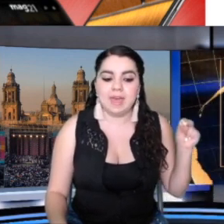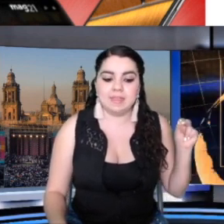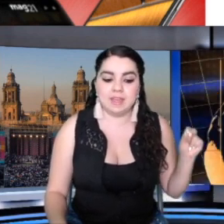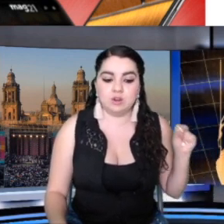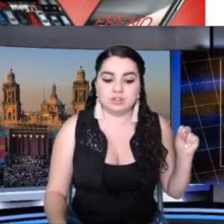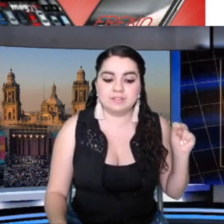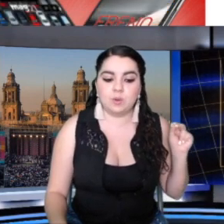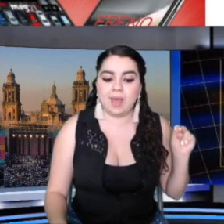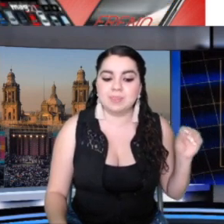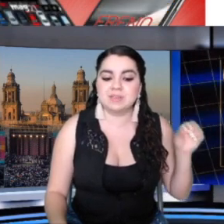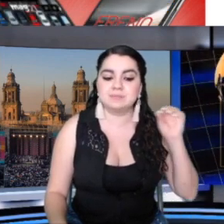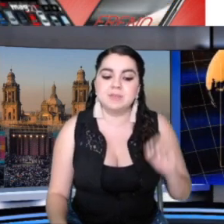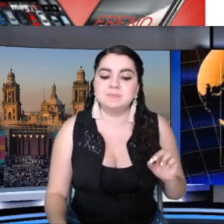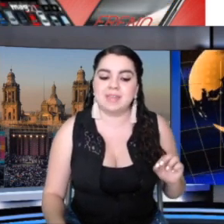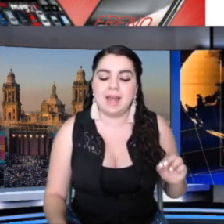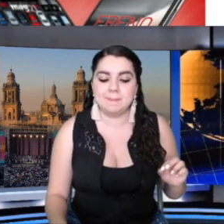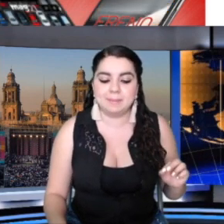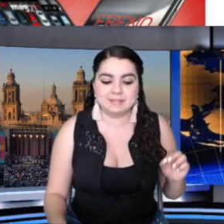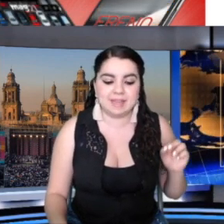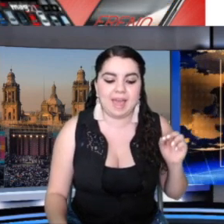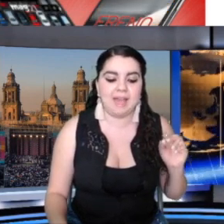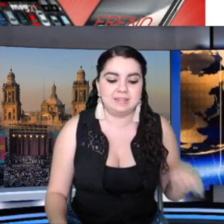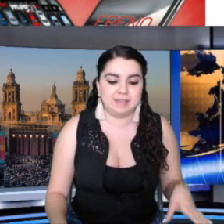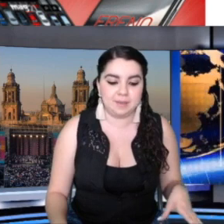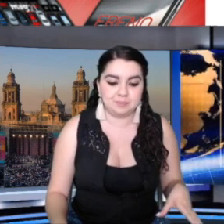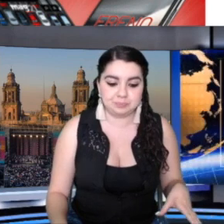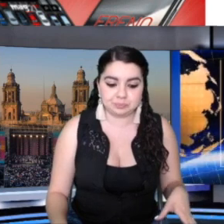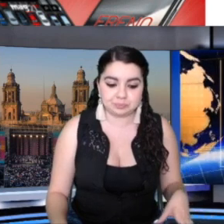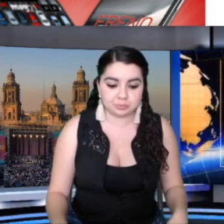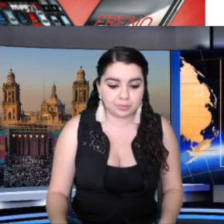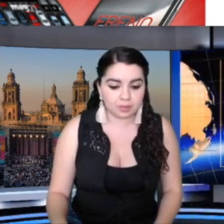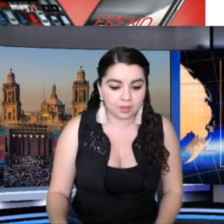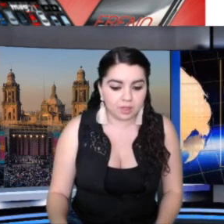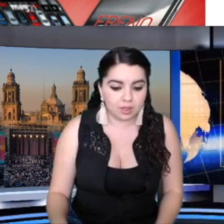venta de los restaurantes VIPS a la empresa Alsea.